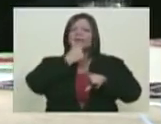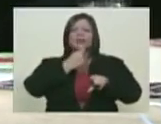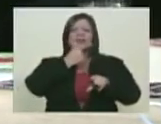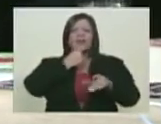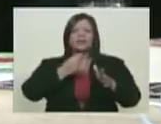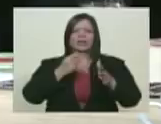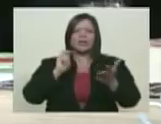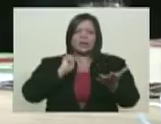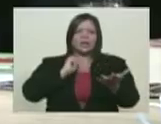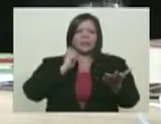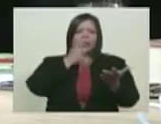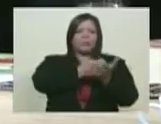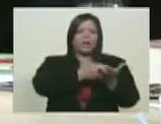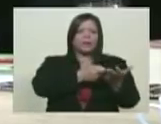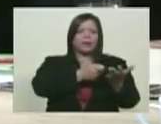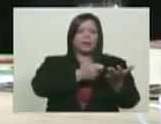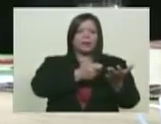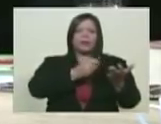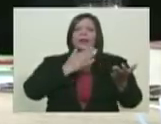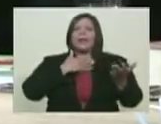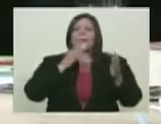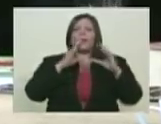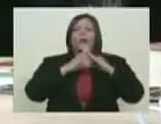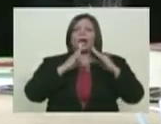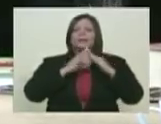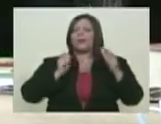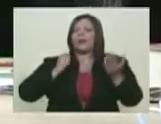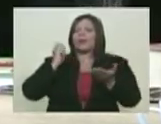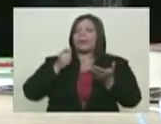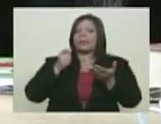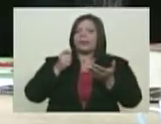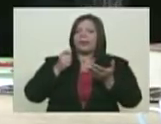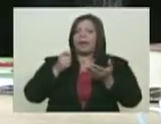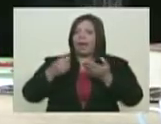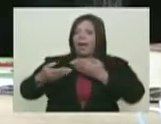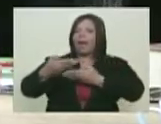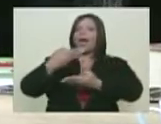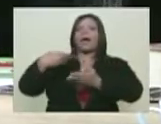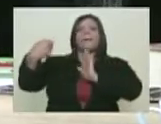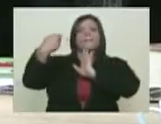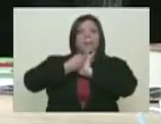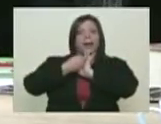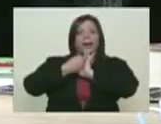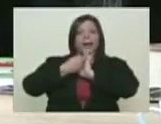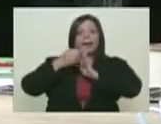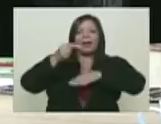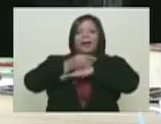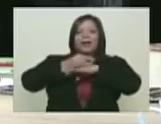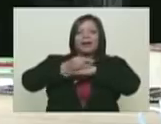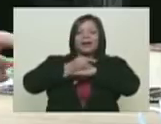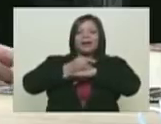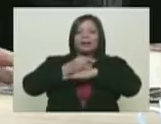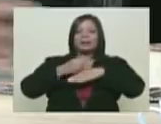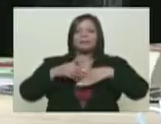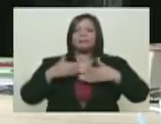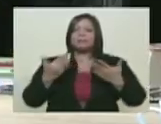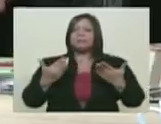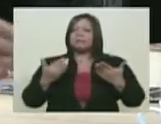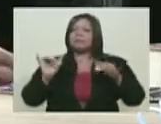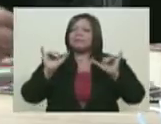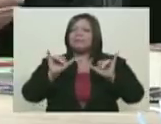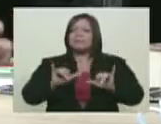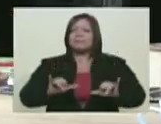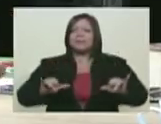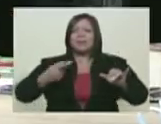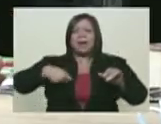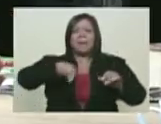si tú debías un tercio de tu casa, te lo refinanciaba el Estado, se volvió lo de siempre, lo que pasó